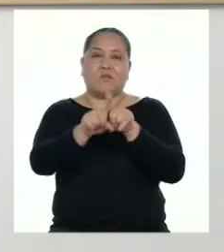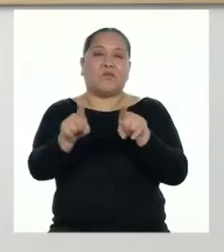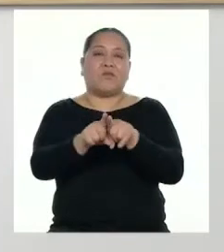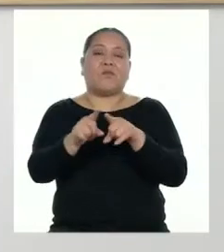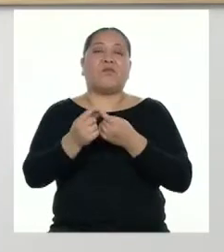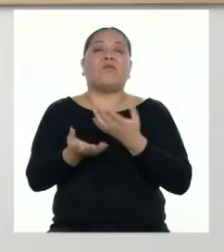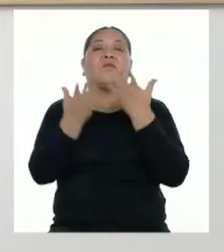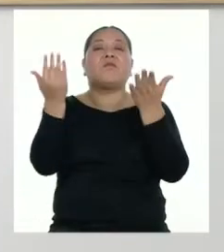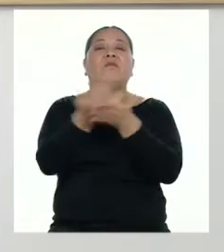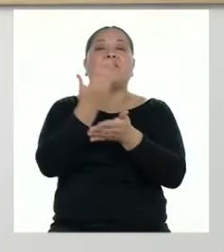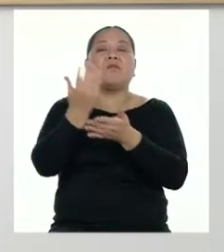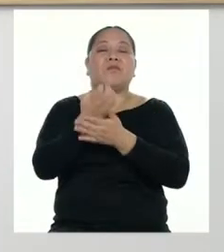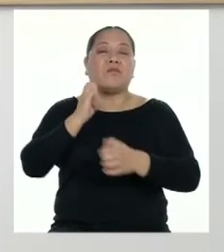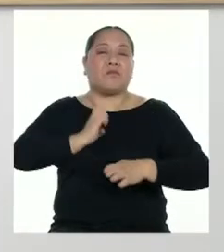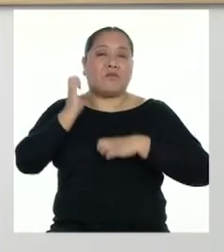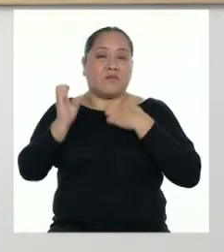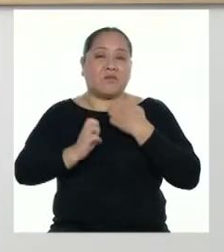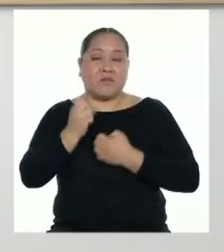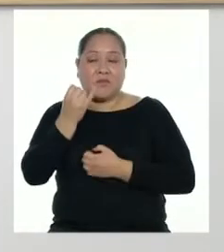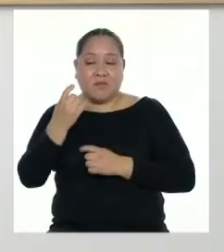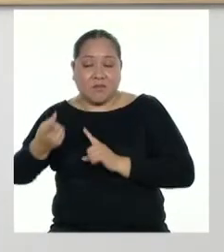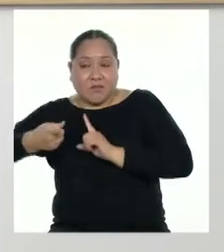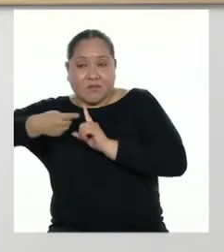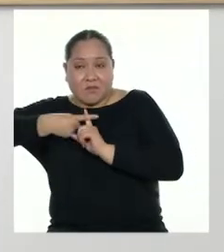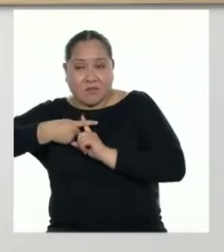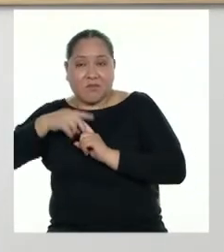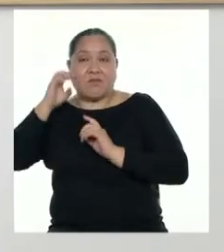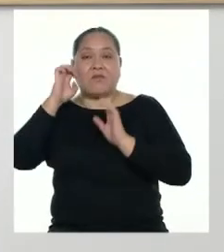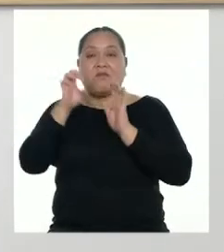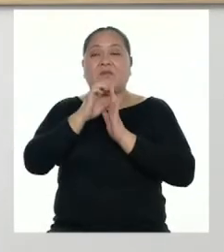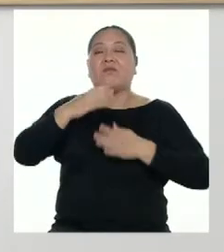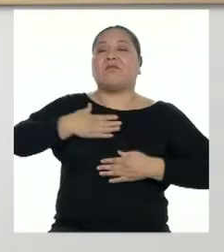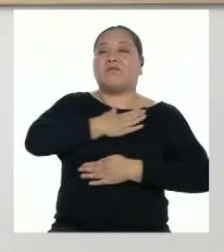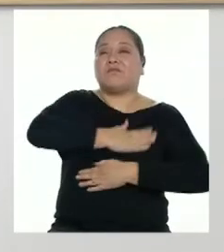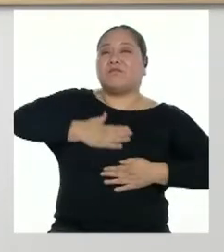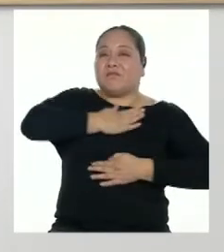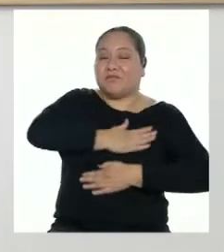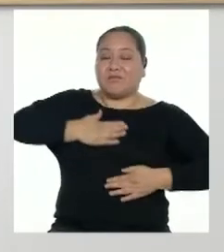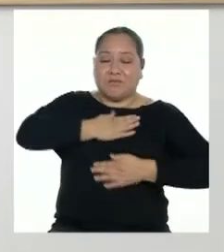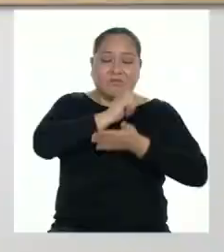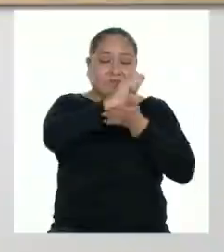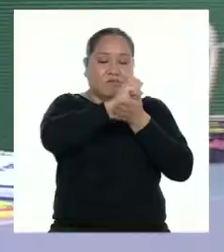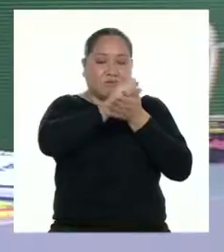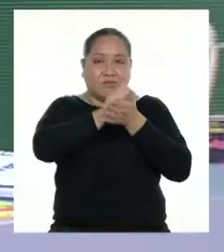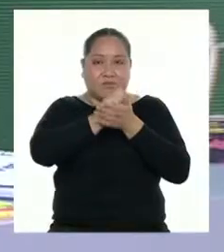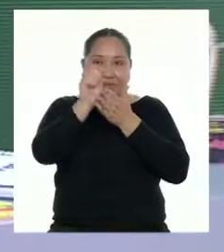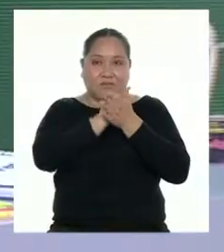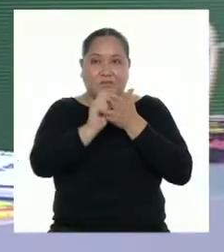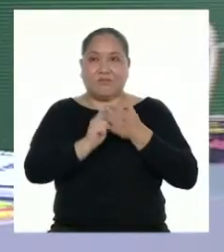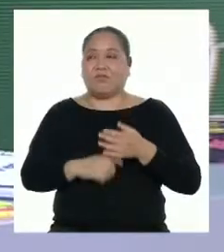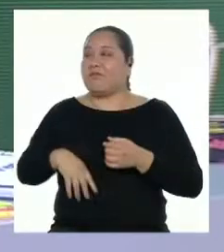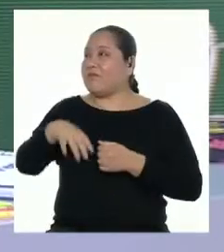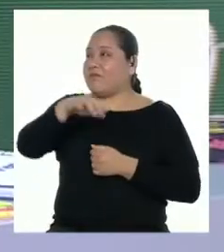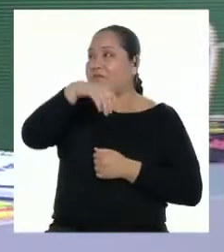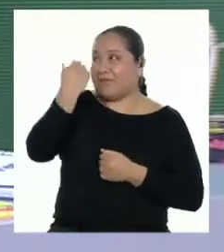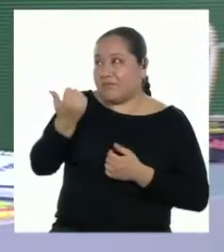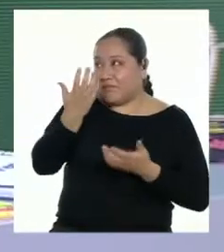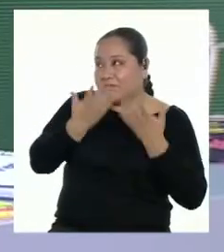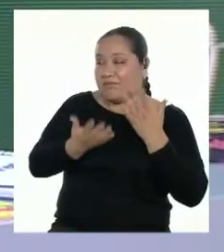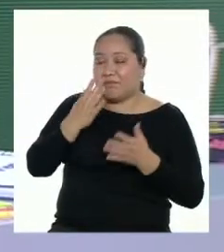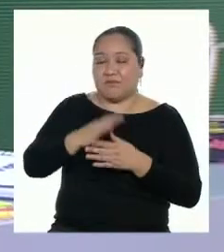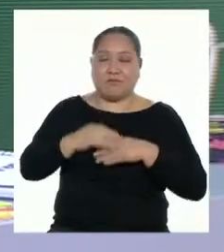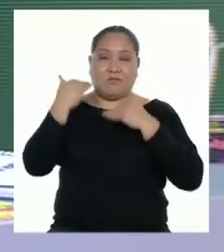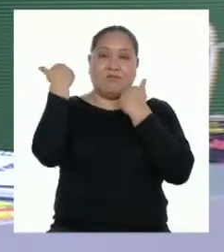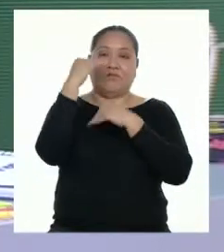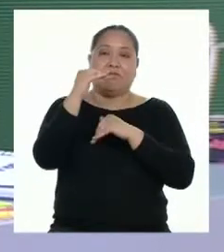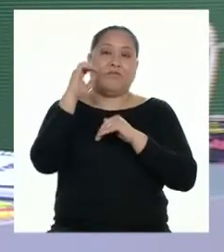emociones. Algunas pueden ser positivas, como la satisfacción de producir un texto. Pero otras pueden